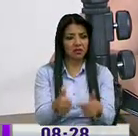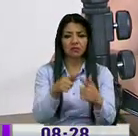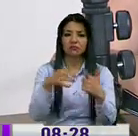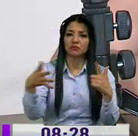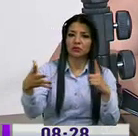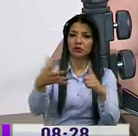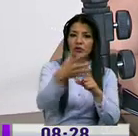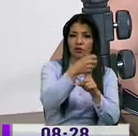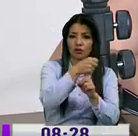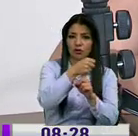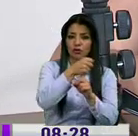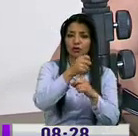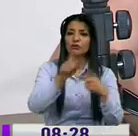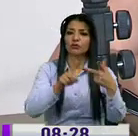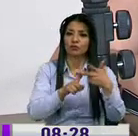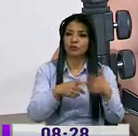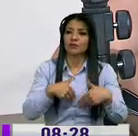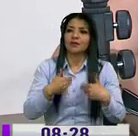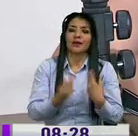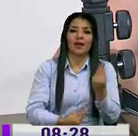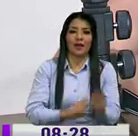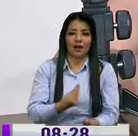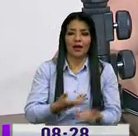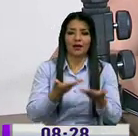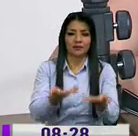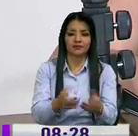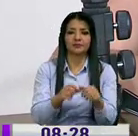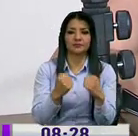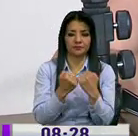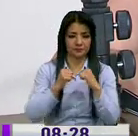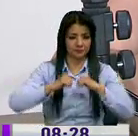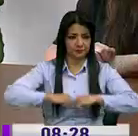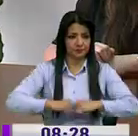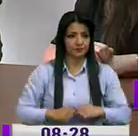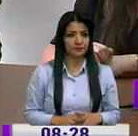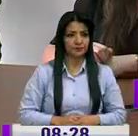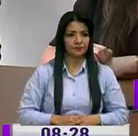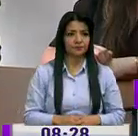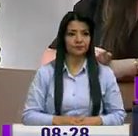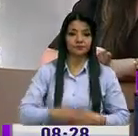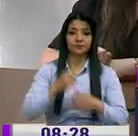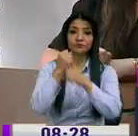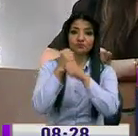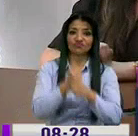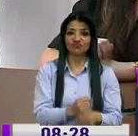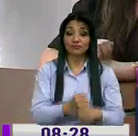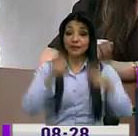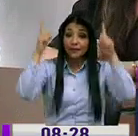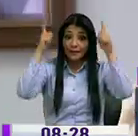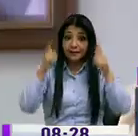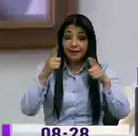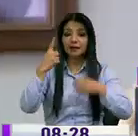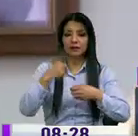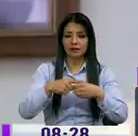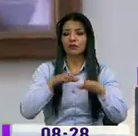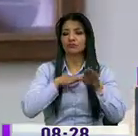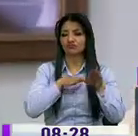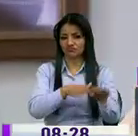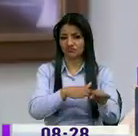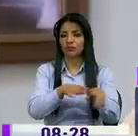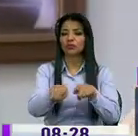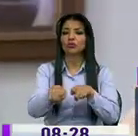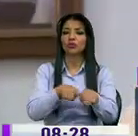que y el aporte que podemos dar a la sociedad ecuatoriana. La Fundación Reina de Quito respalda el concurso de